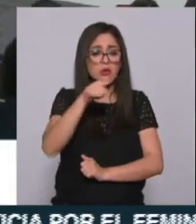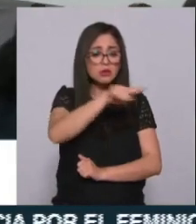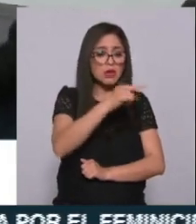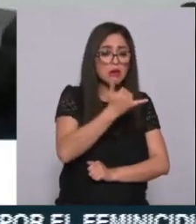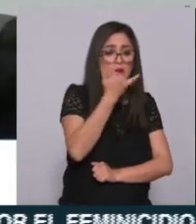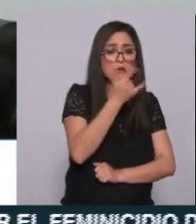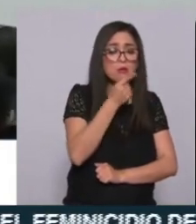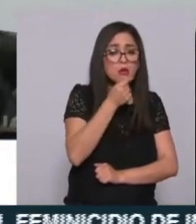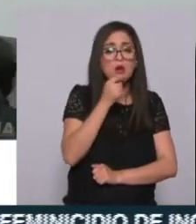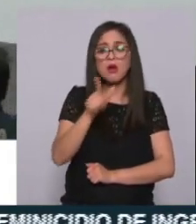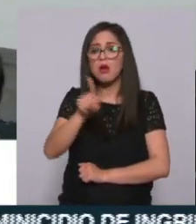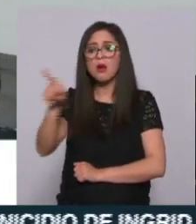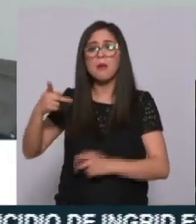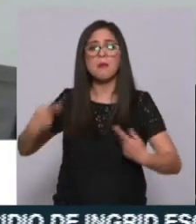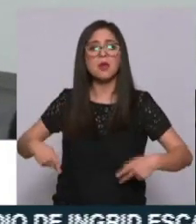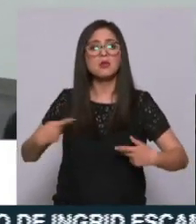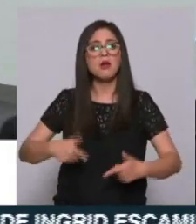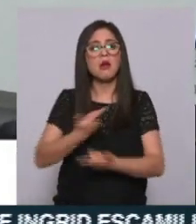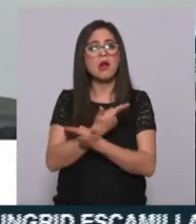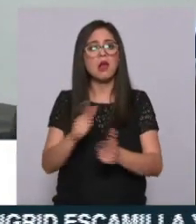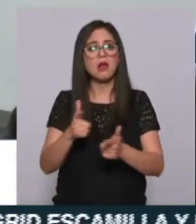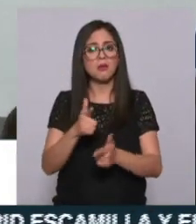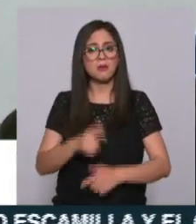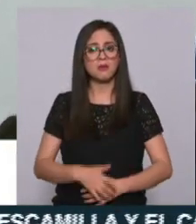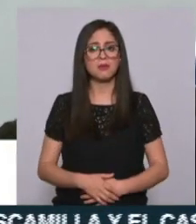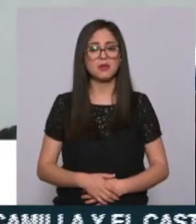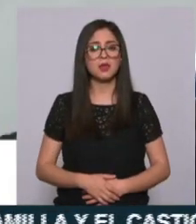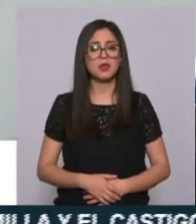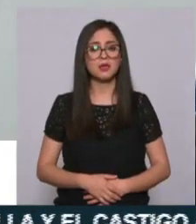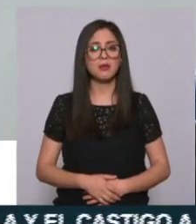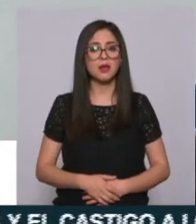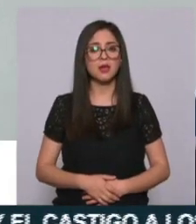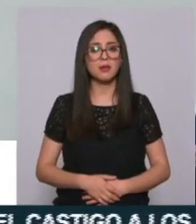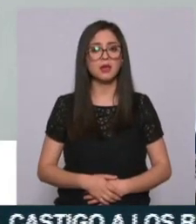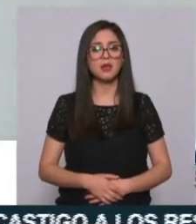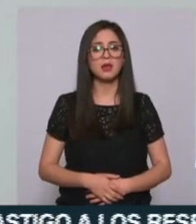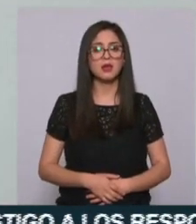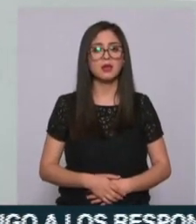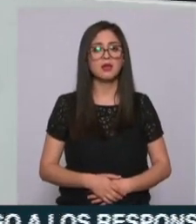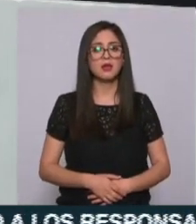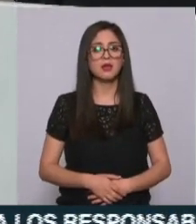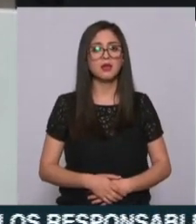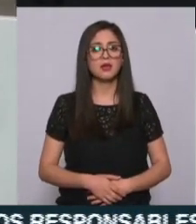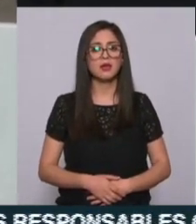algún presunto delincuente. Con imágenes de Javier Cordero, Mariana Sánchez, 21 Noticias.